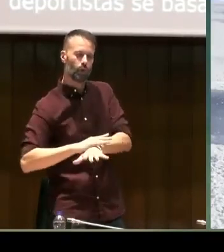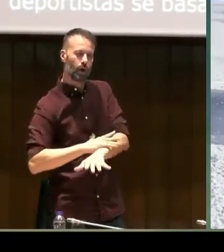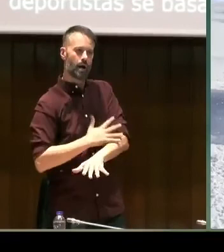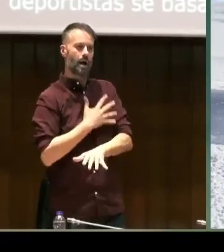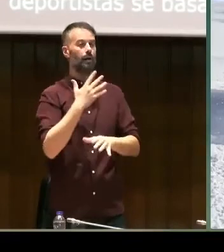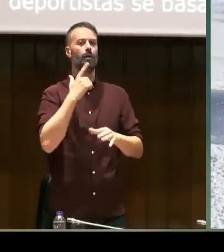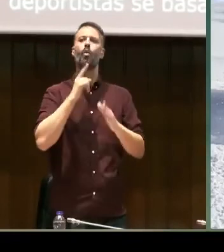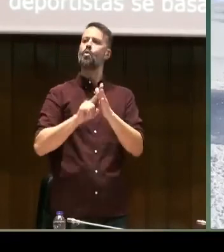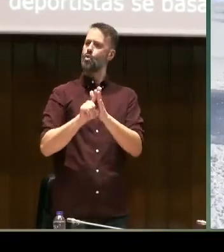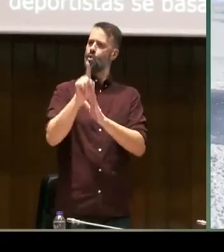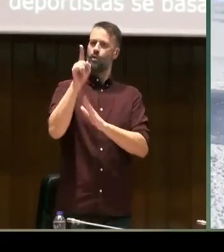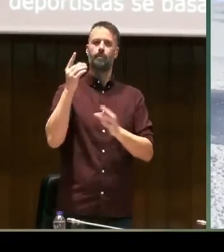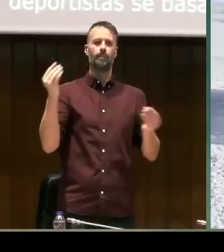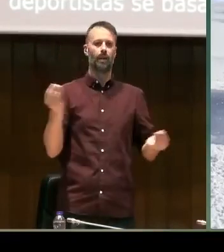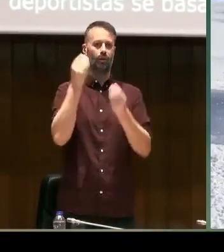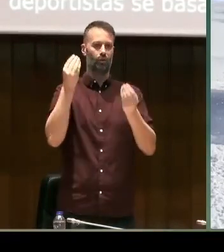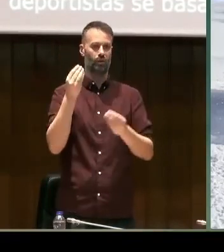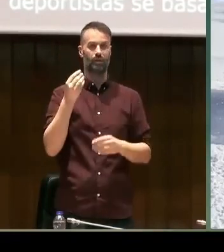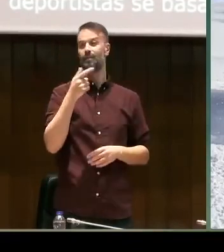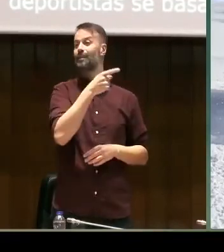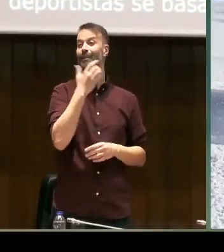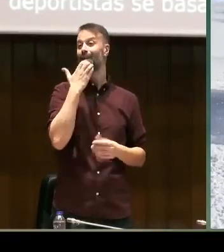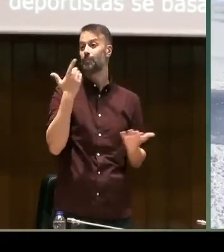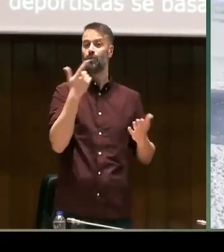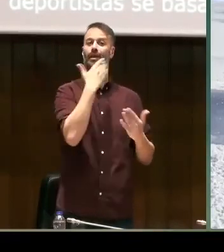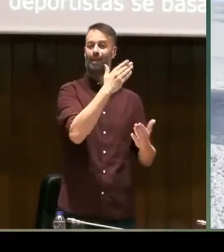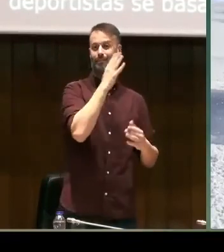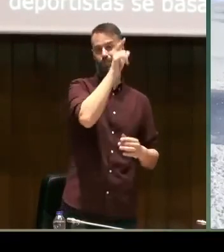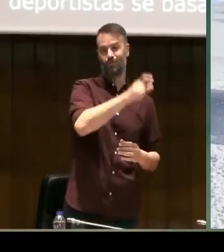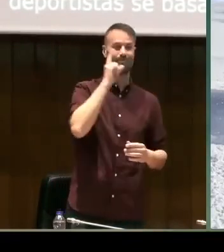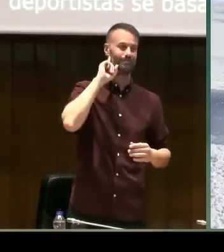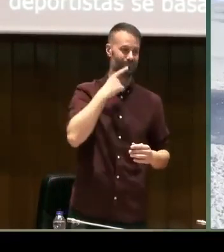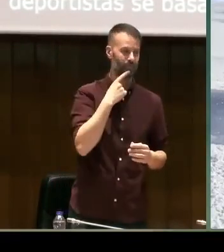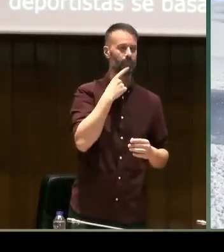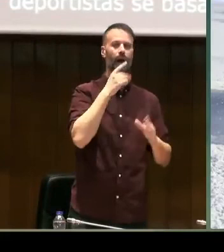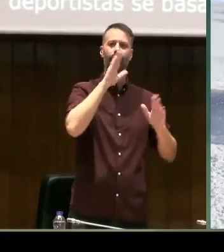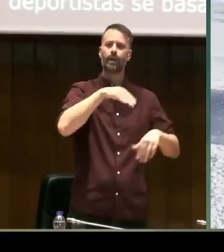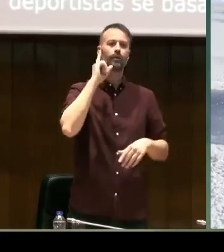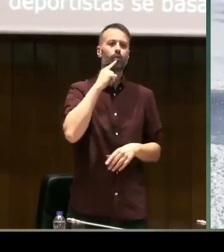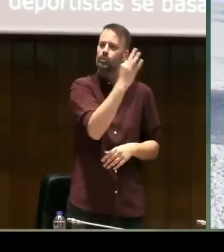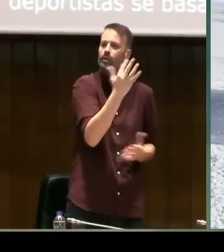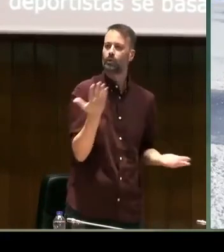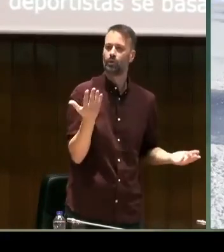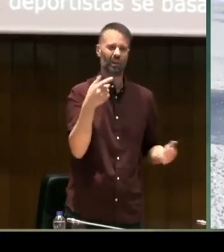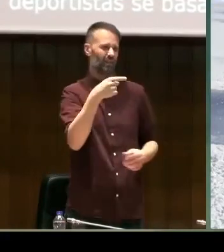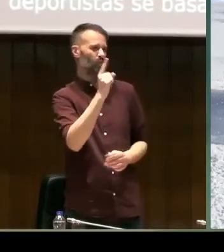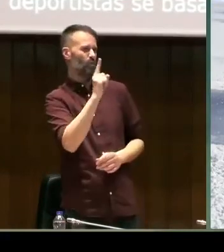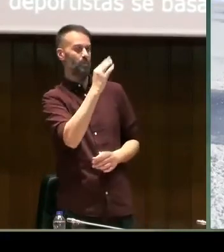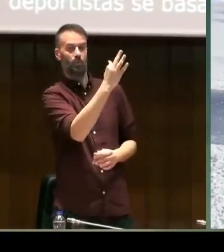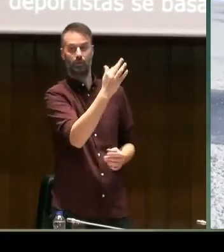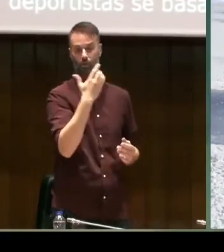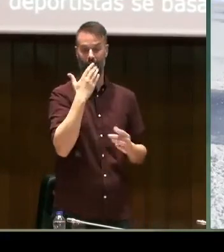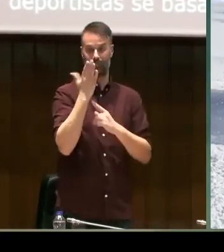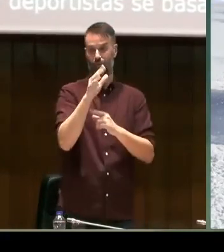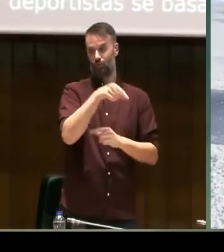oído para saber cómo tienen que utilizar la tabla, pues se nota una gran mejoría en el rendimiento del equipo.